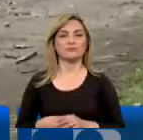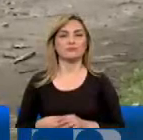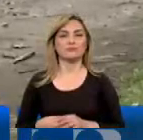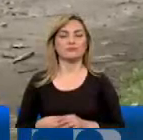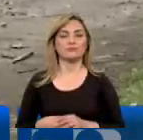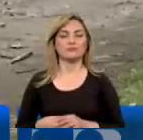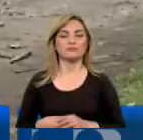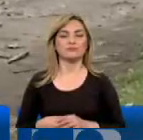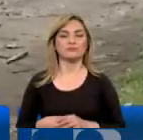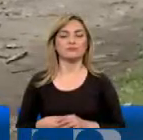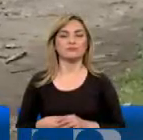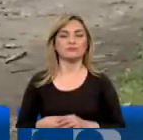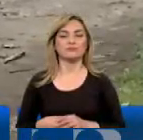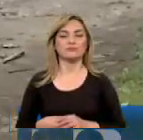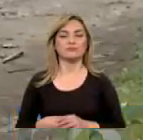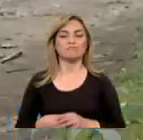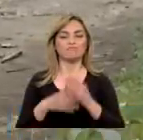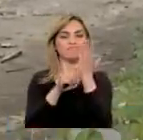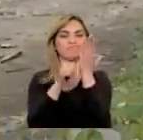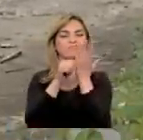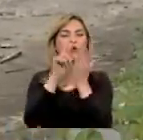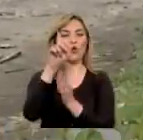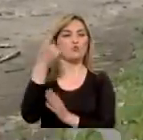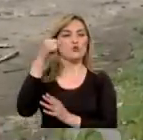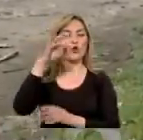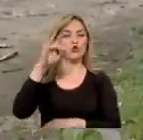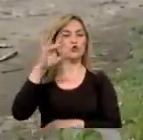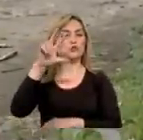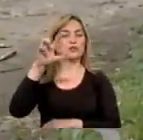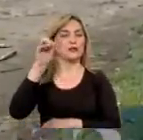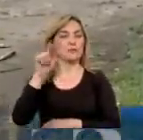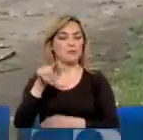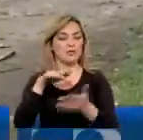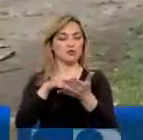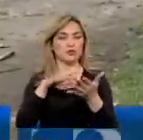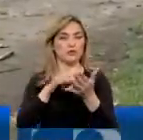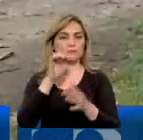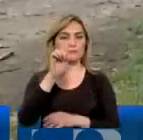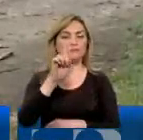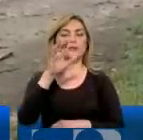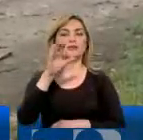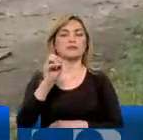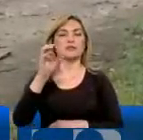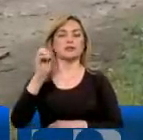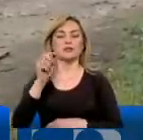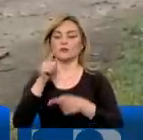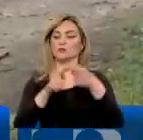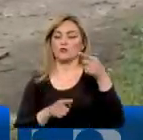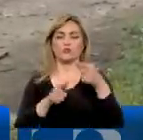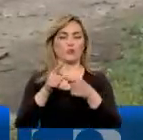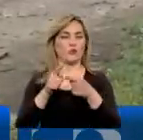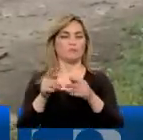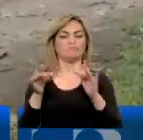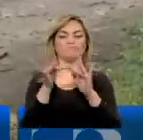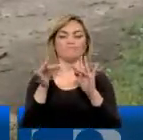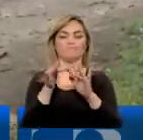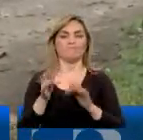Según la ministra, de 1.830.000 estudiantes, tan solo 1.500 no pudieron ser